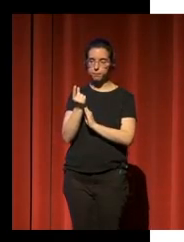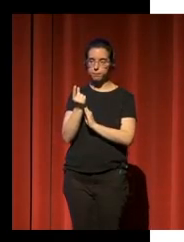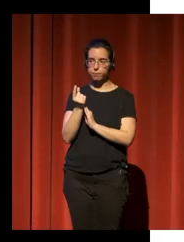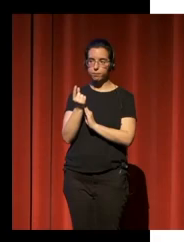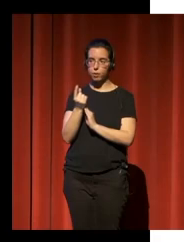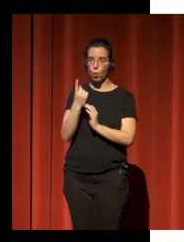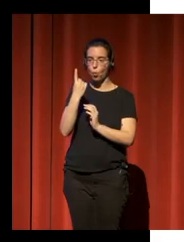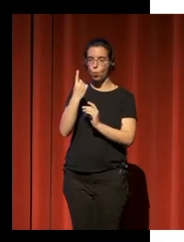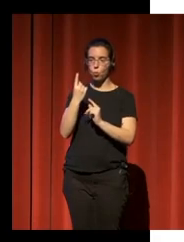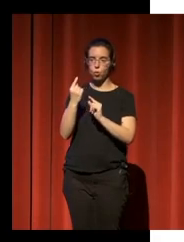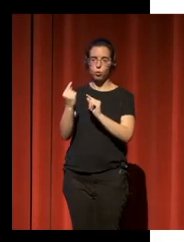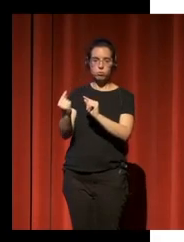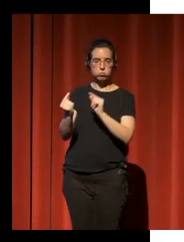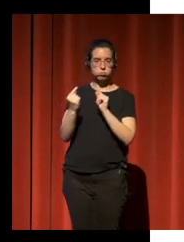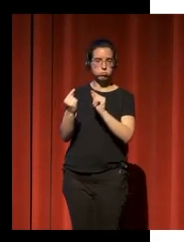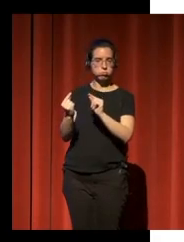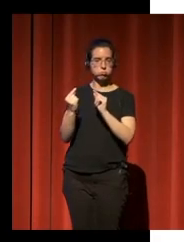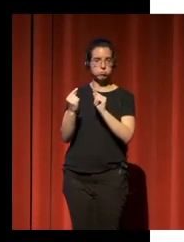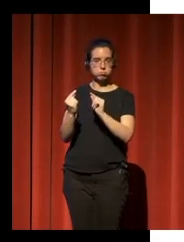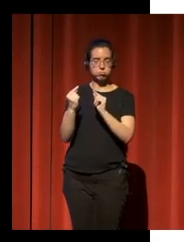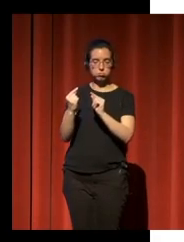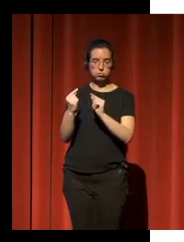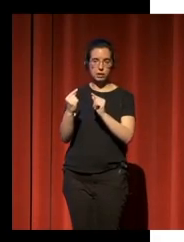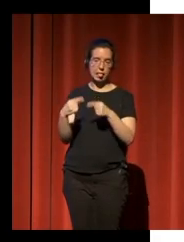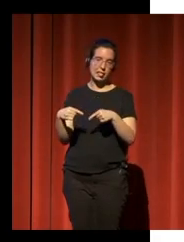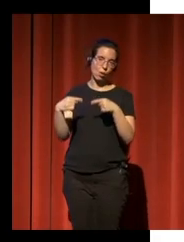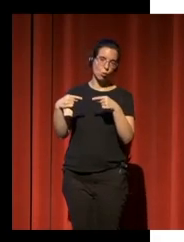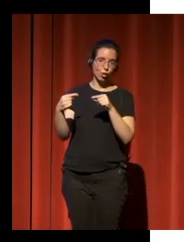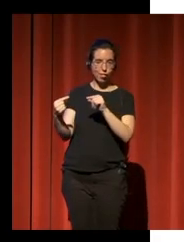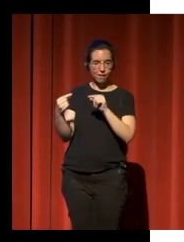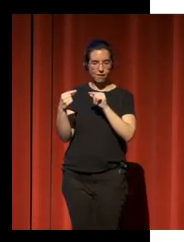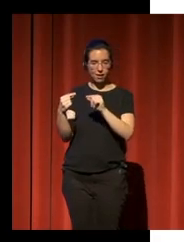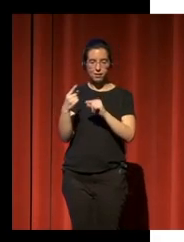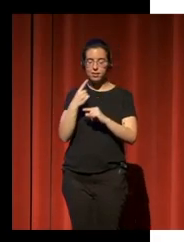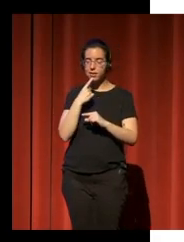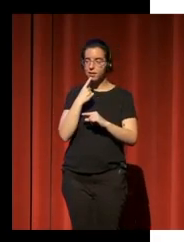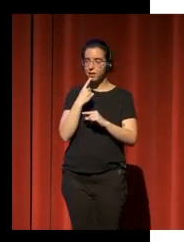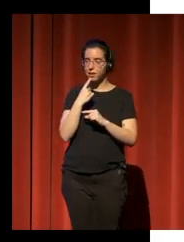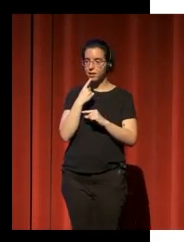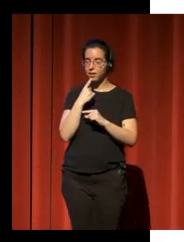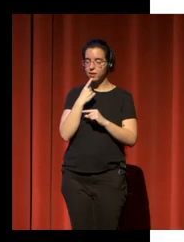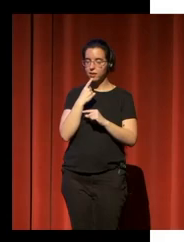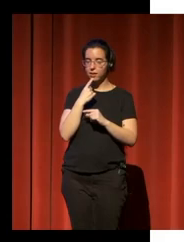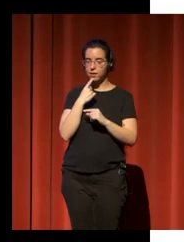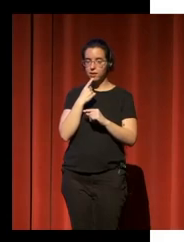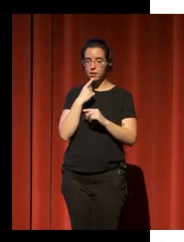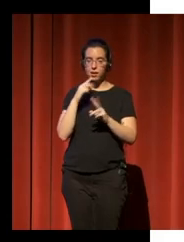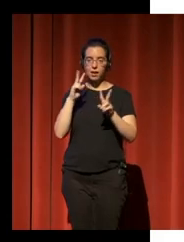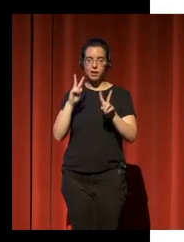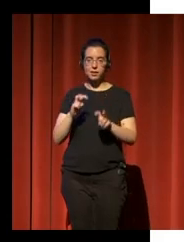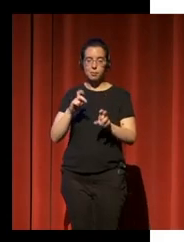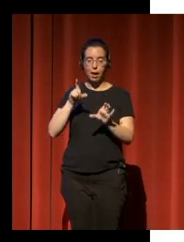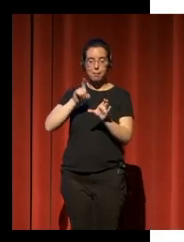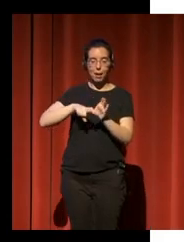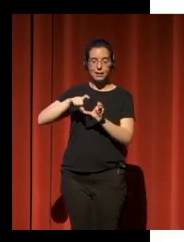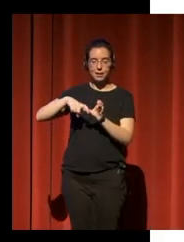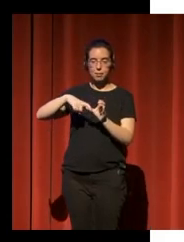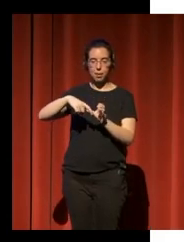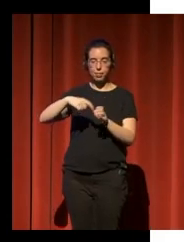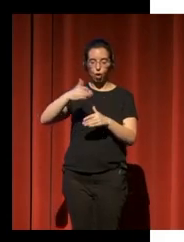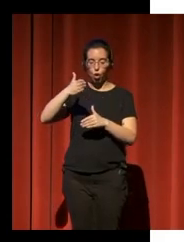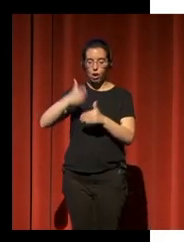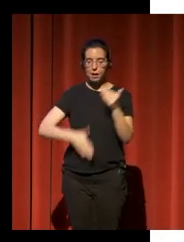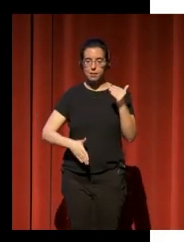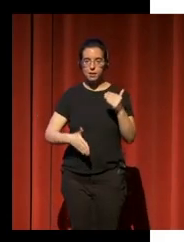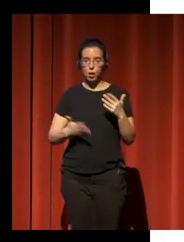una discusión un cierto debate eh alrededor de cuáles son o Cuáles pueden ser los límites de la participación en la